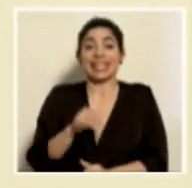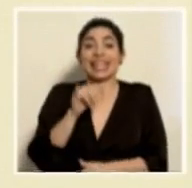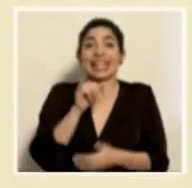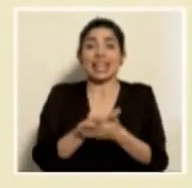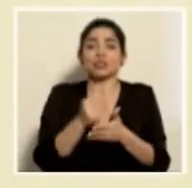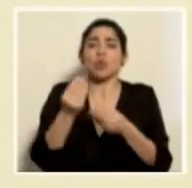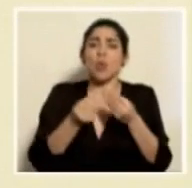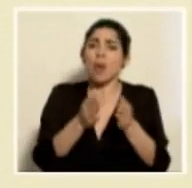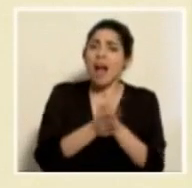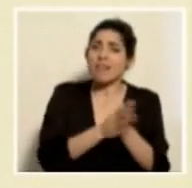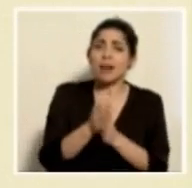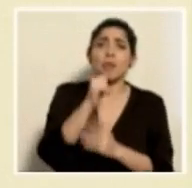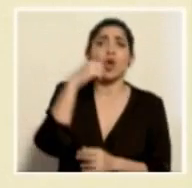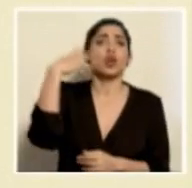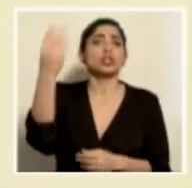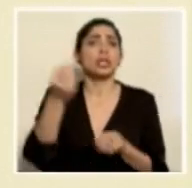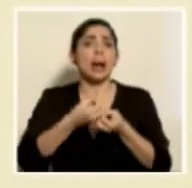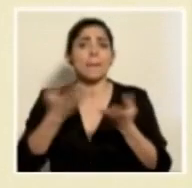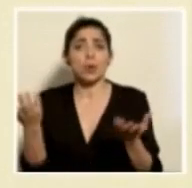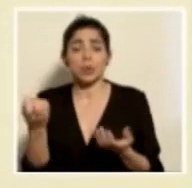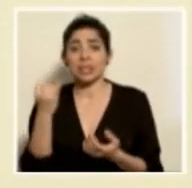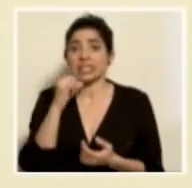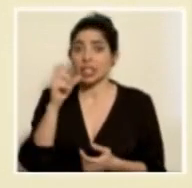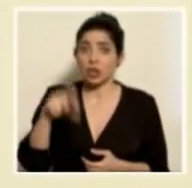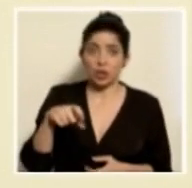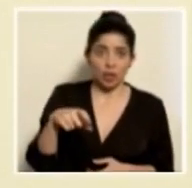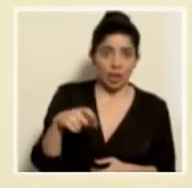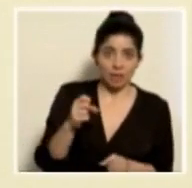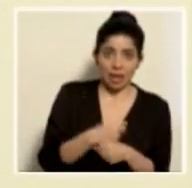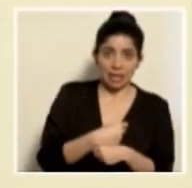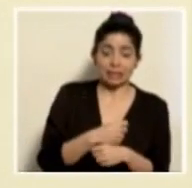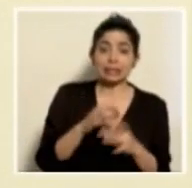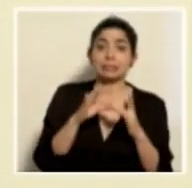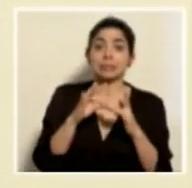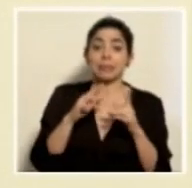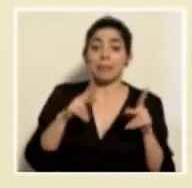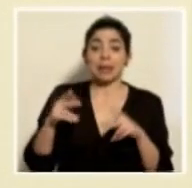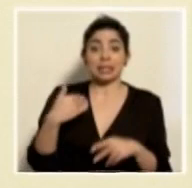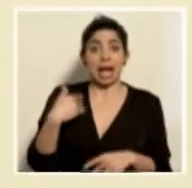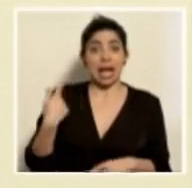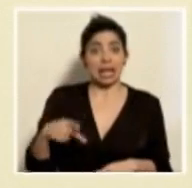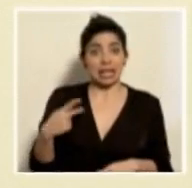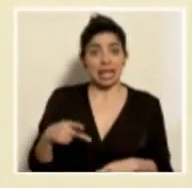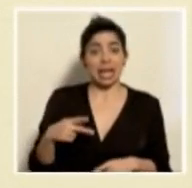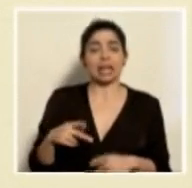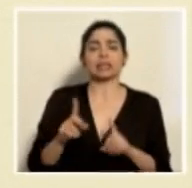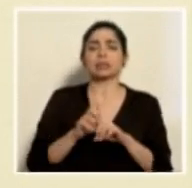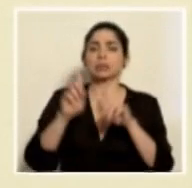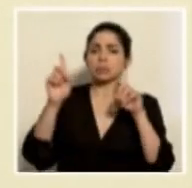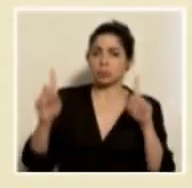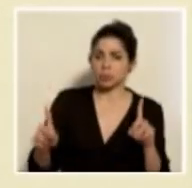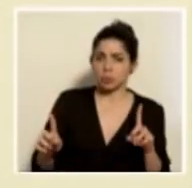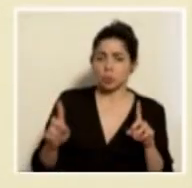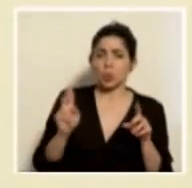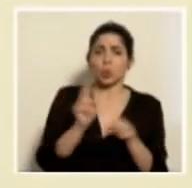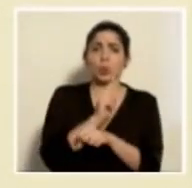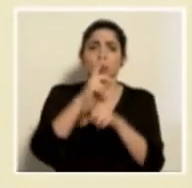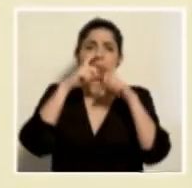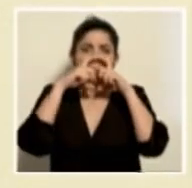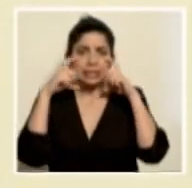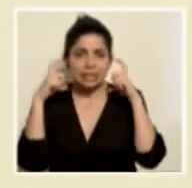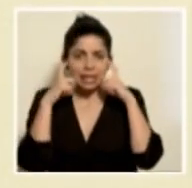lávense las manos, no salgan a lugares públicos si no tienen que hacerlo, especialmente los que tienen factores de riesgo. Guarden la distancia, usen las